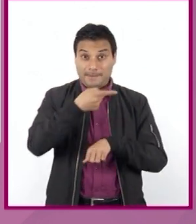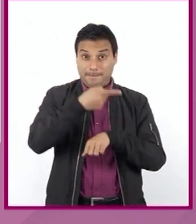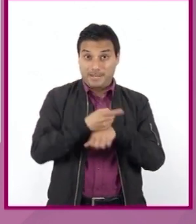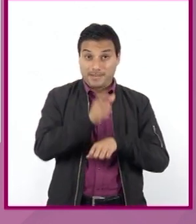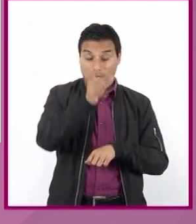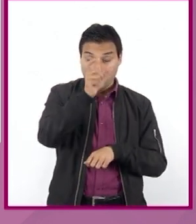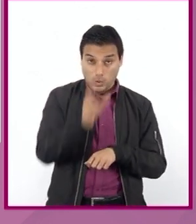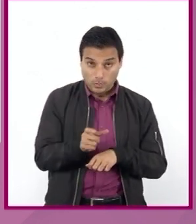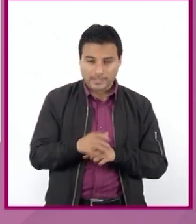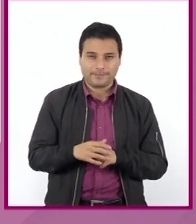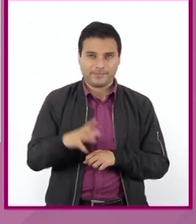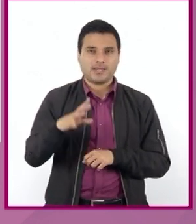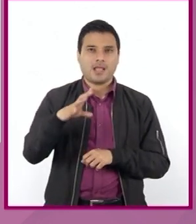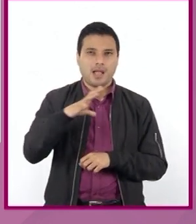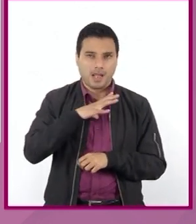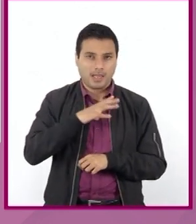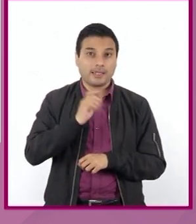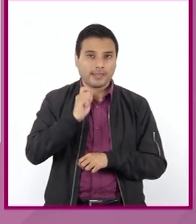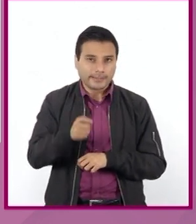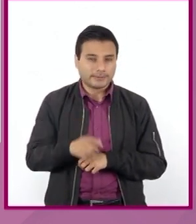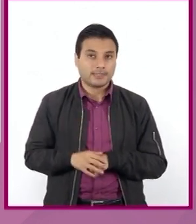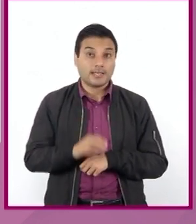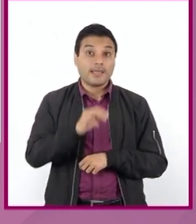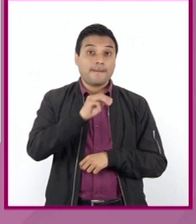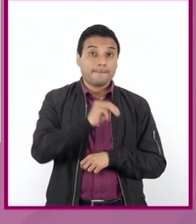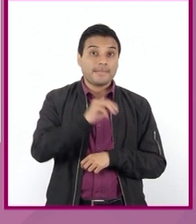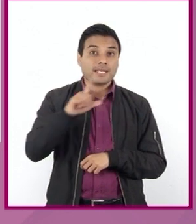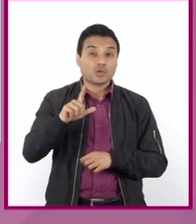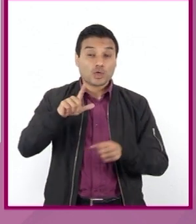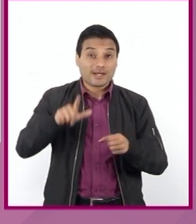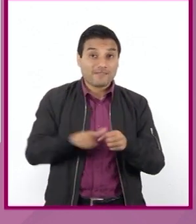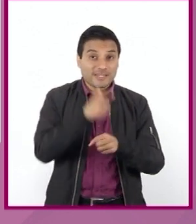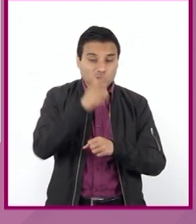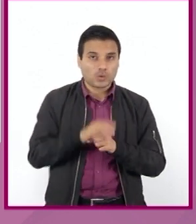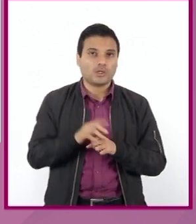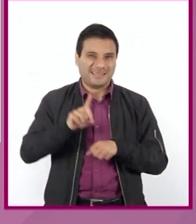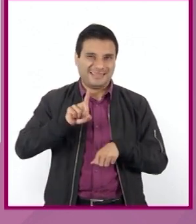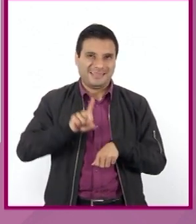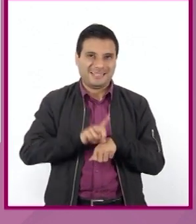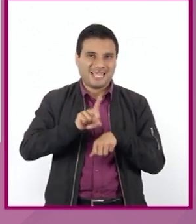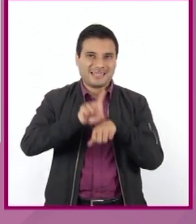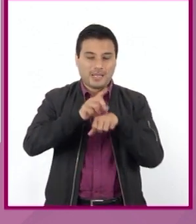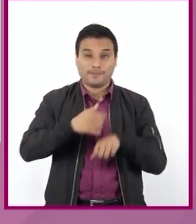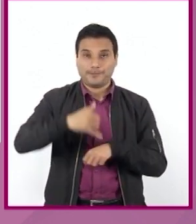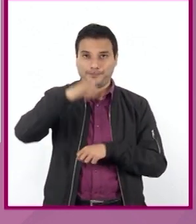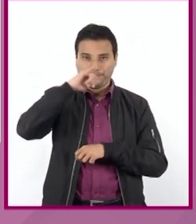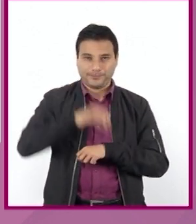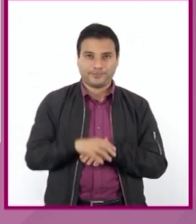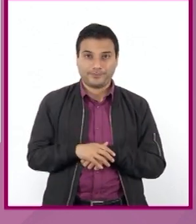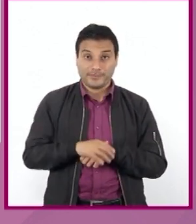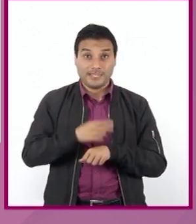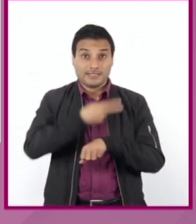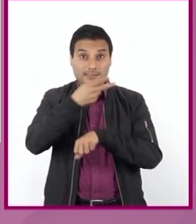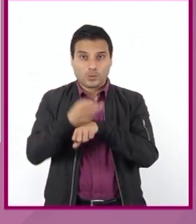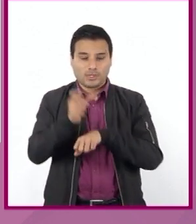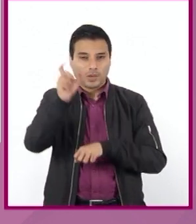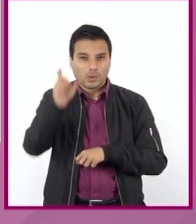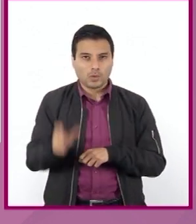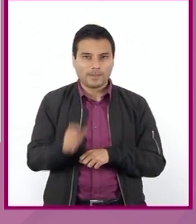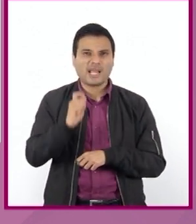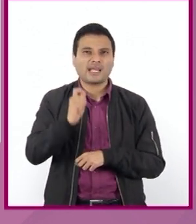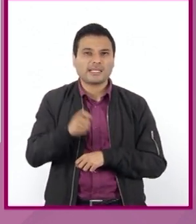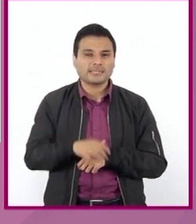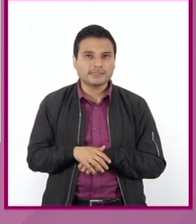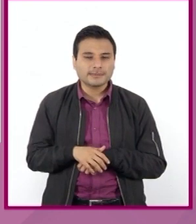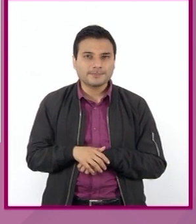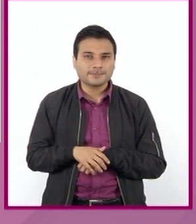ha registrado la cantidad en mililitros de refresco que se consume por día. Asimismo, en la segunda columna se